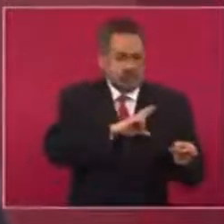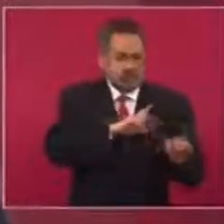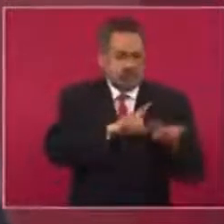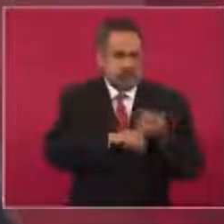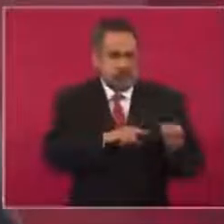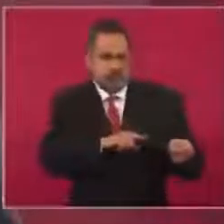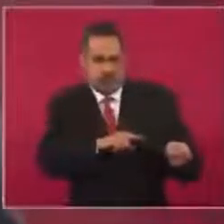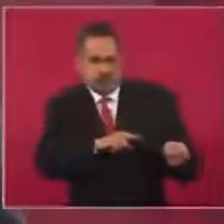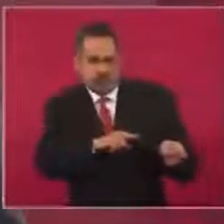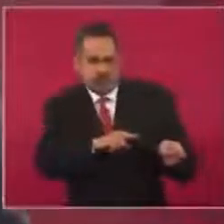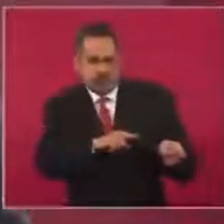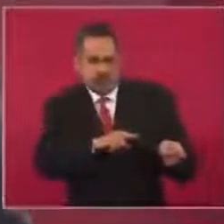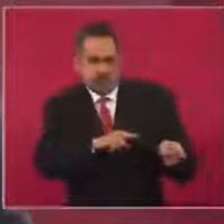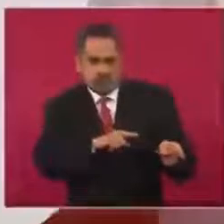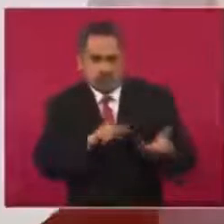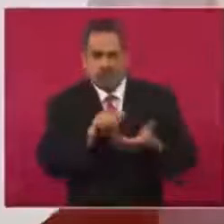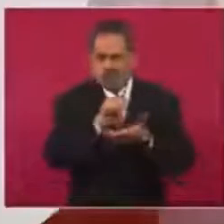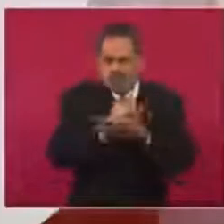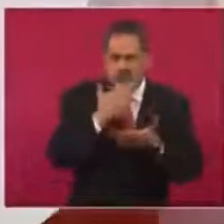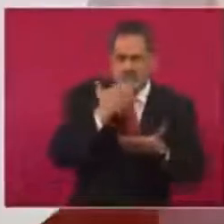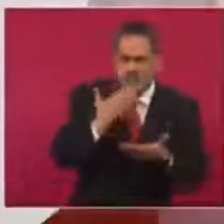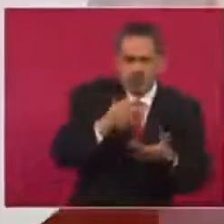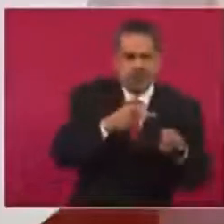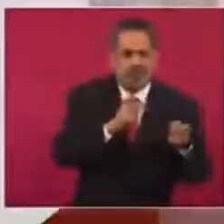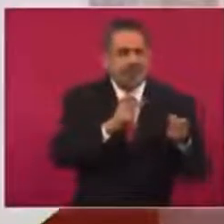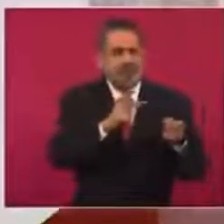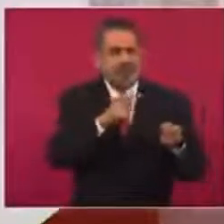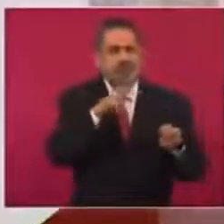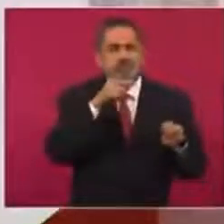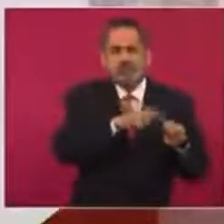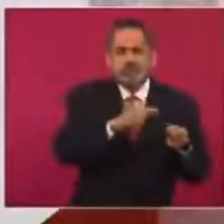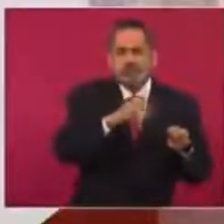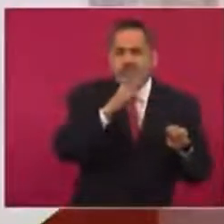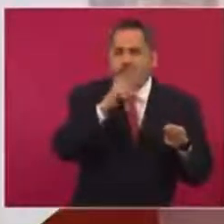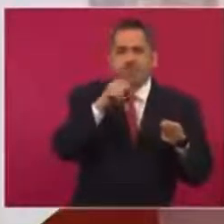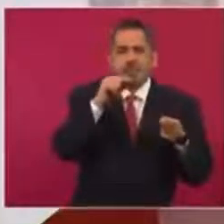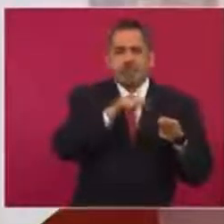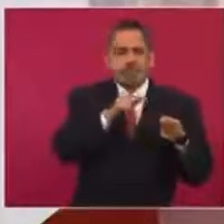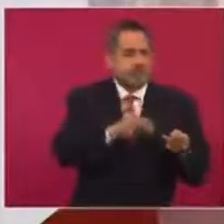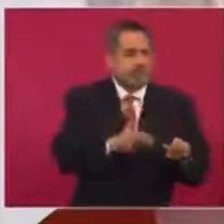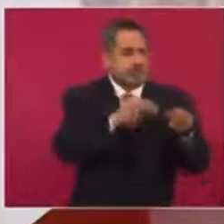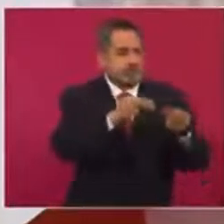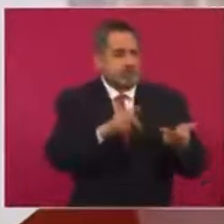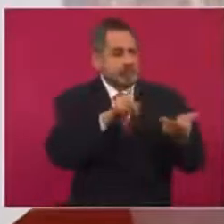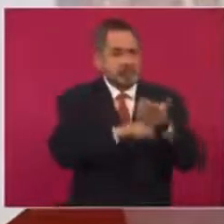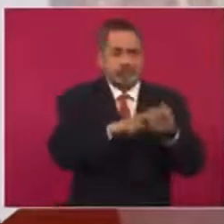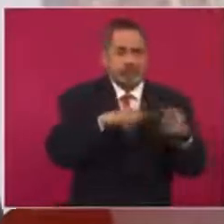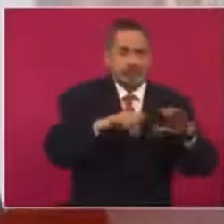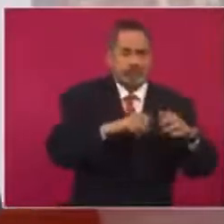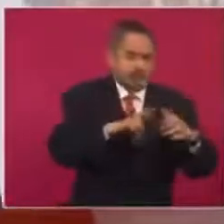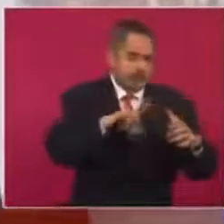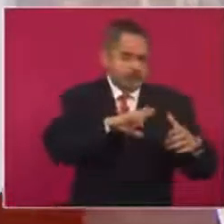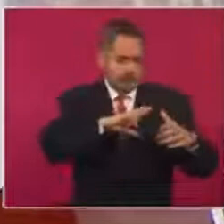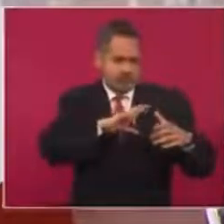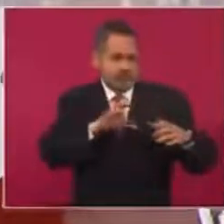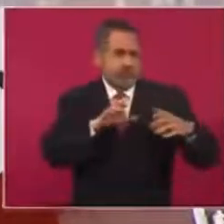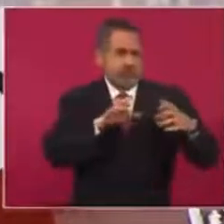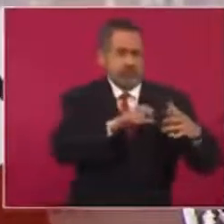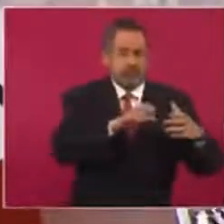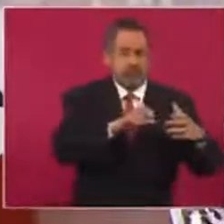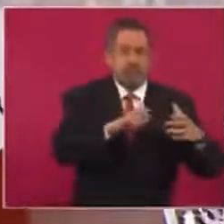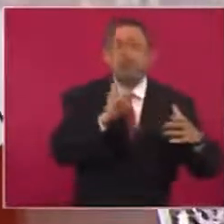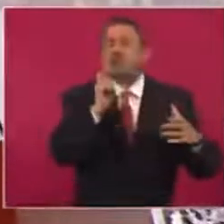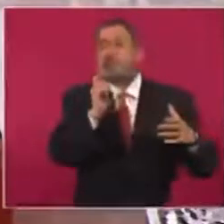privado. Sin embargo, no puede estar ese negocio privado, sobre